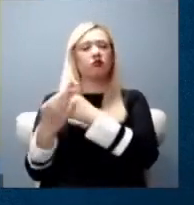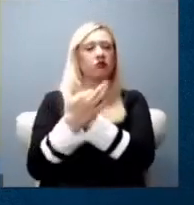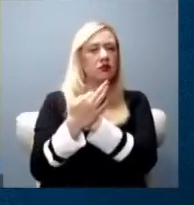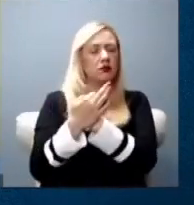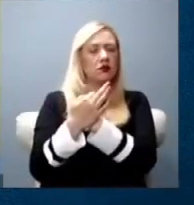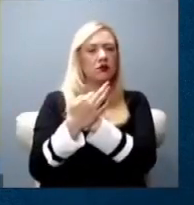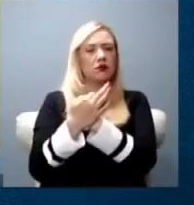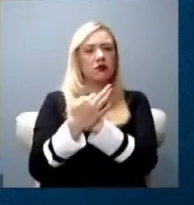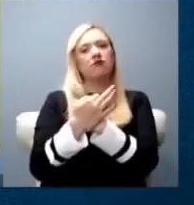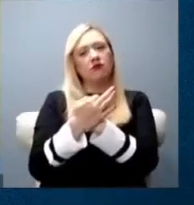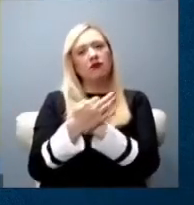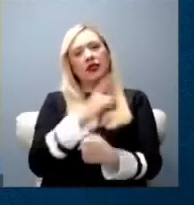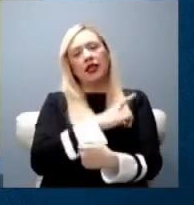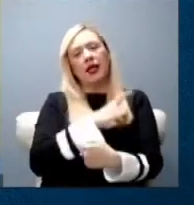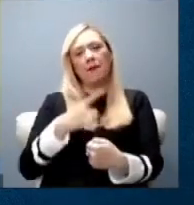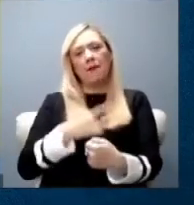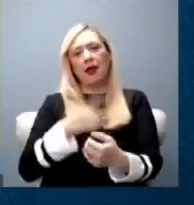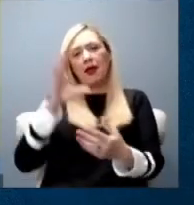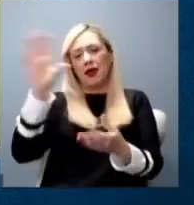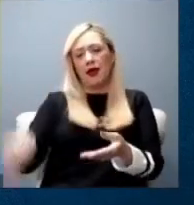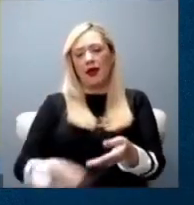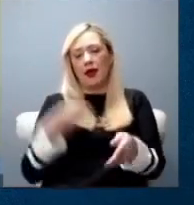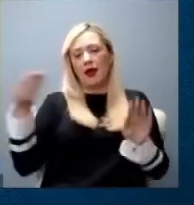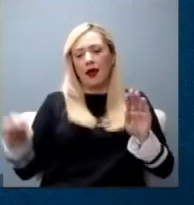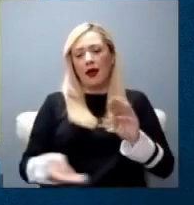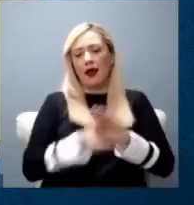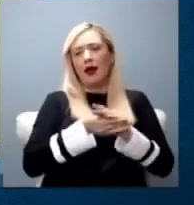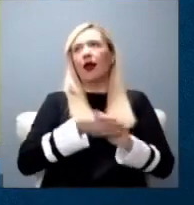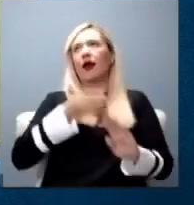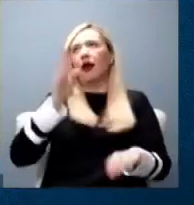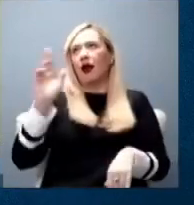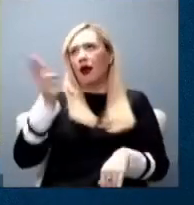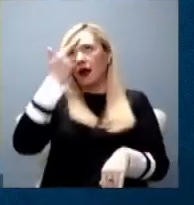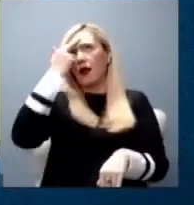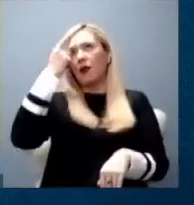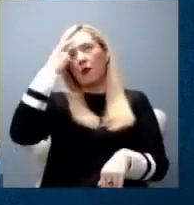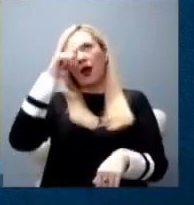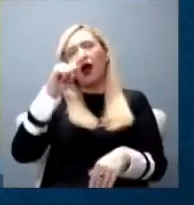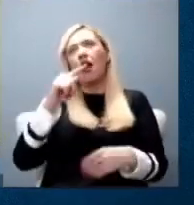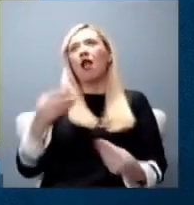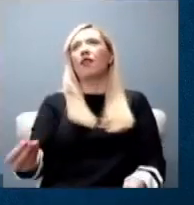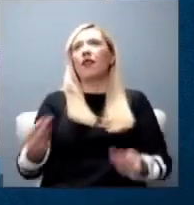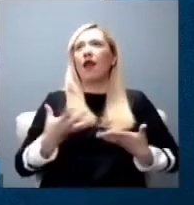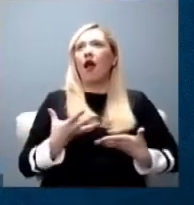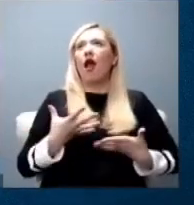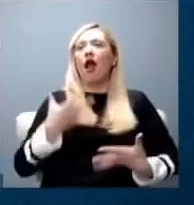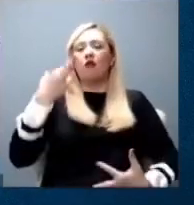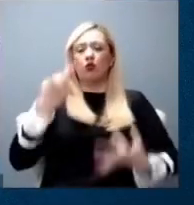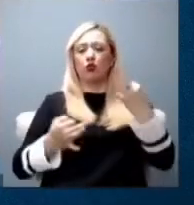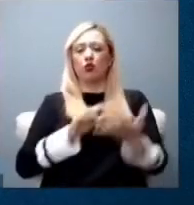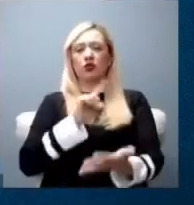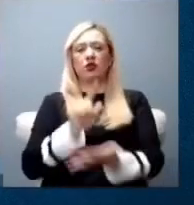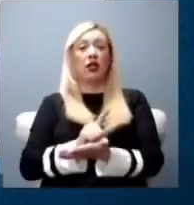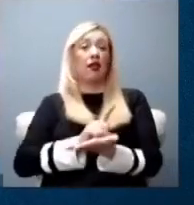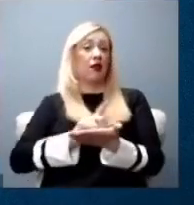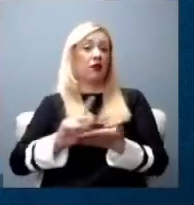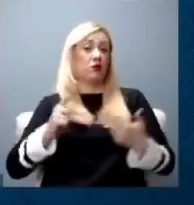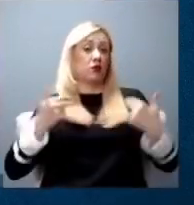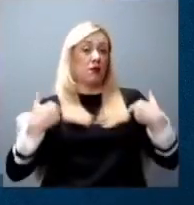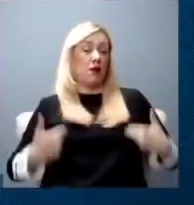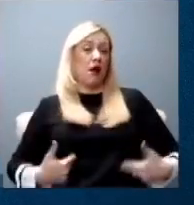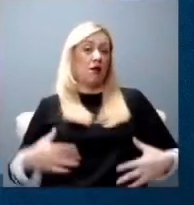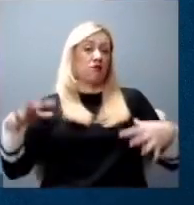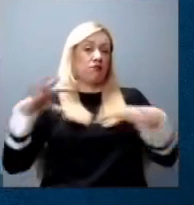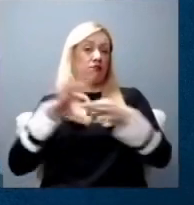de formar parte, digamos, del imaginario colectivo cuando hablamos de acceso a la justicia en materia de derechos humanos. Sí, sin duda el papel de la promoción